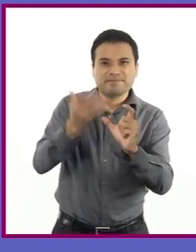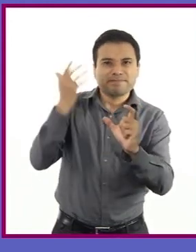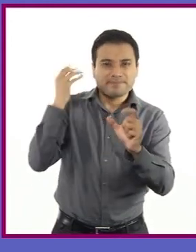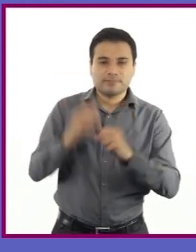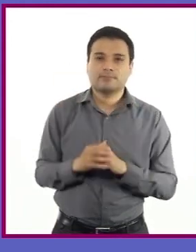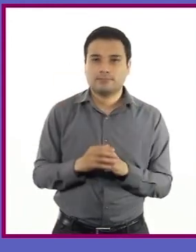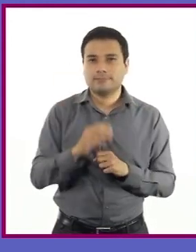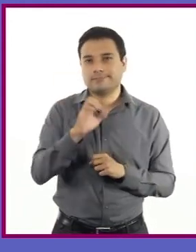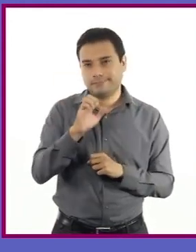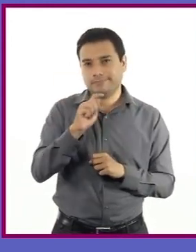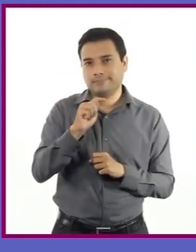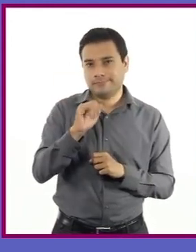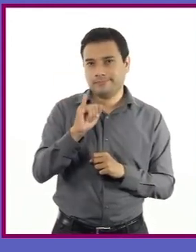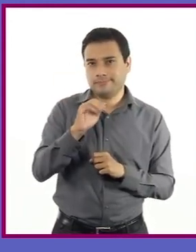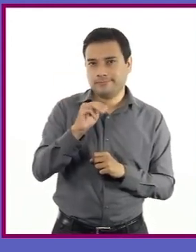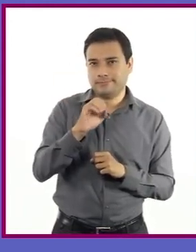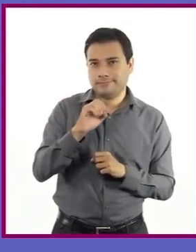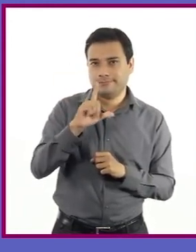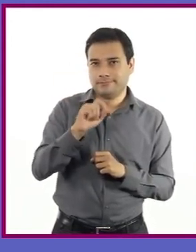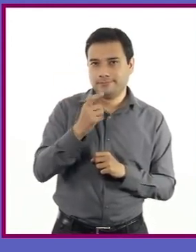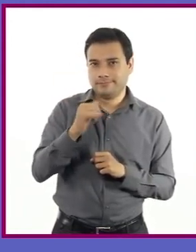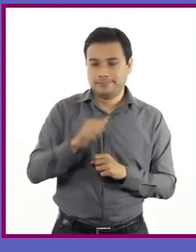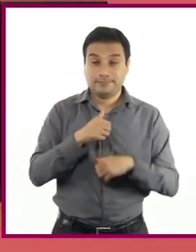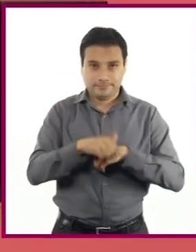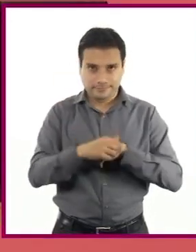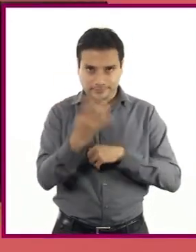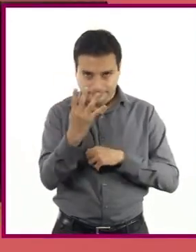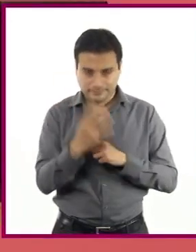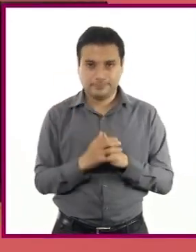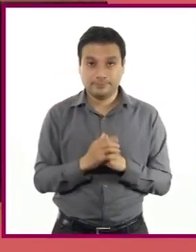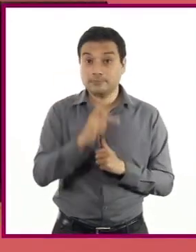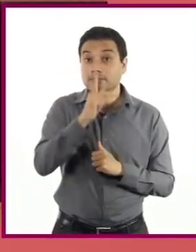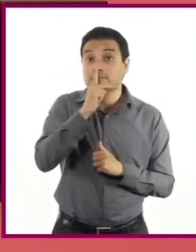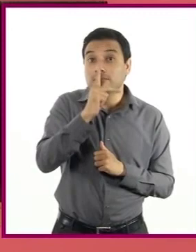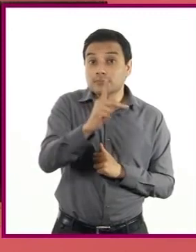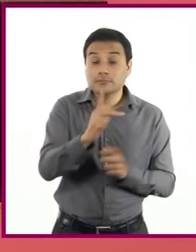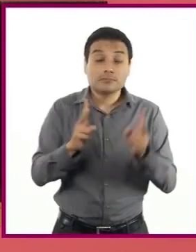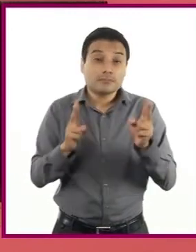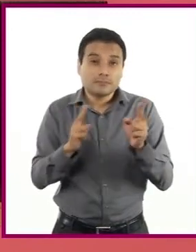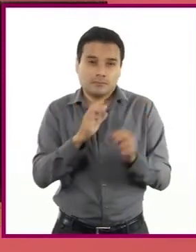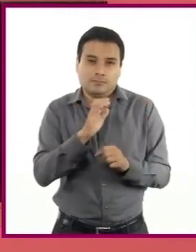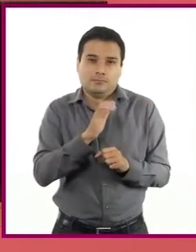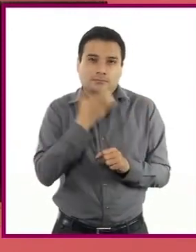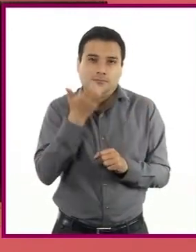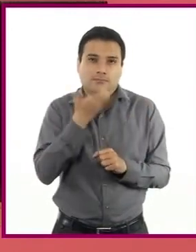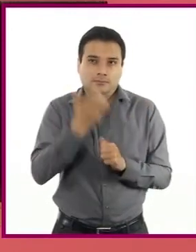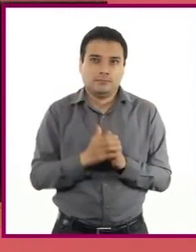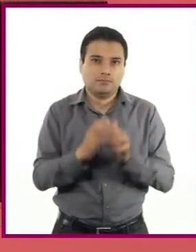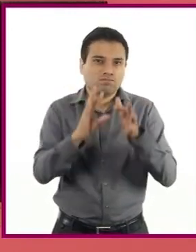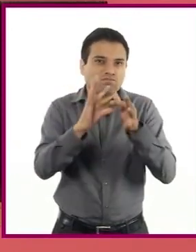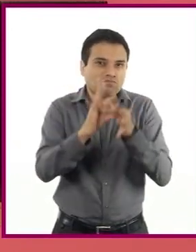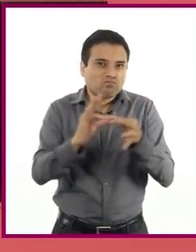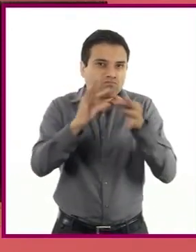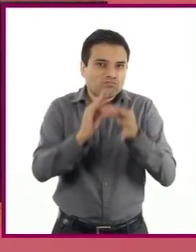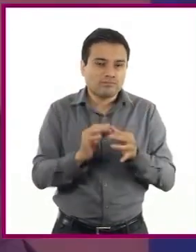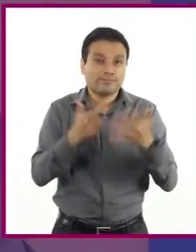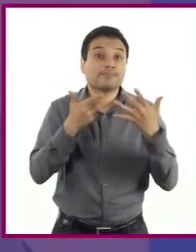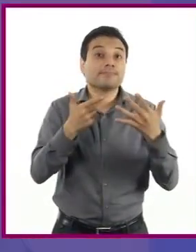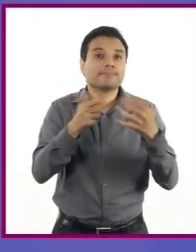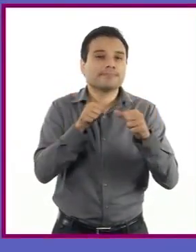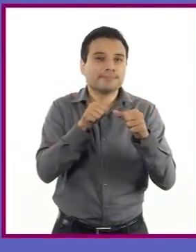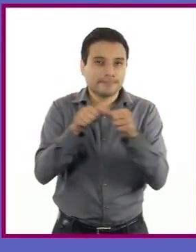Etimología. Correcto. 4. Palabra o frase que se cita para ilustrar la definición, 7 letras.